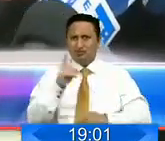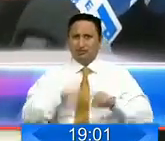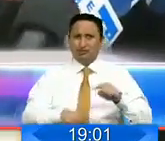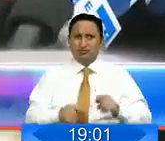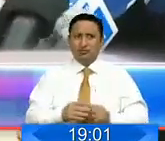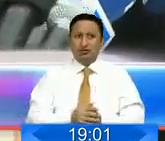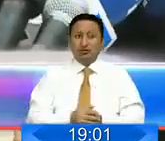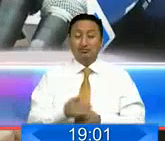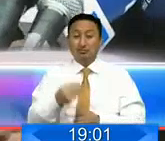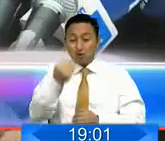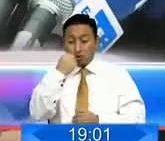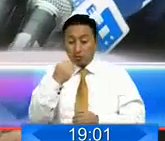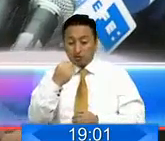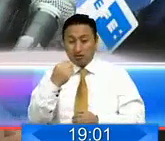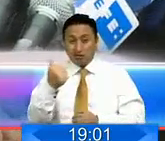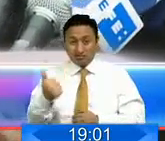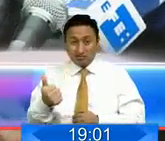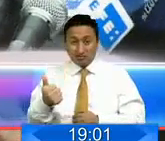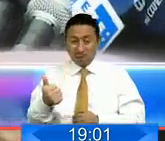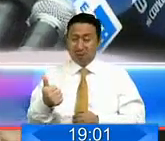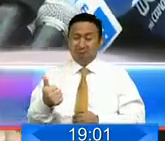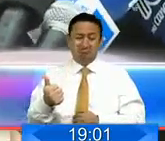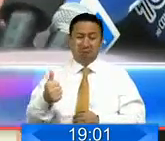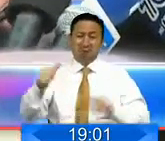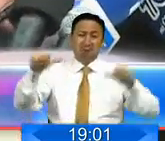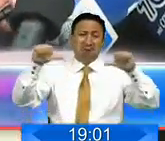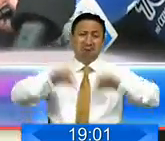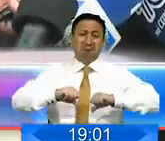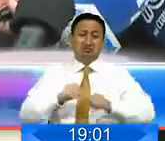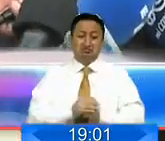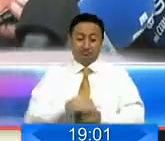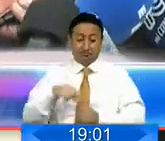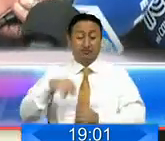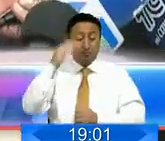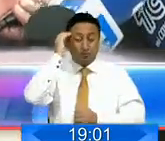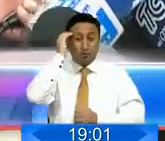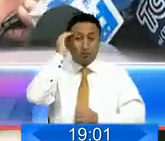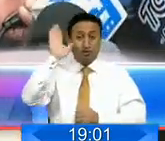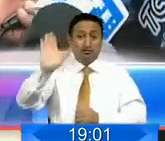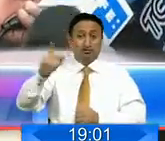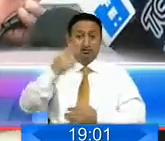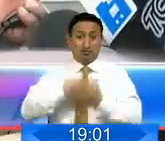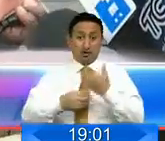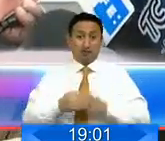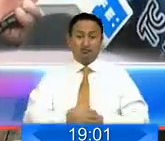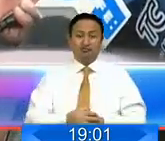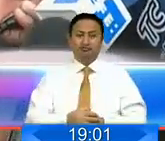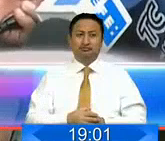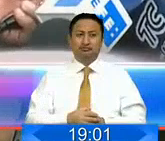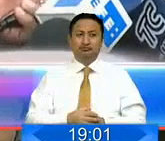la comida no va acorde a sus necesidades. Estamos preocupados por nuestro hijo.